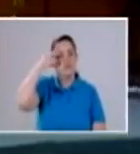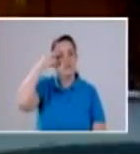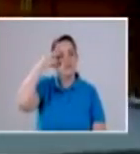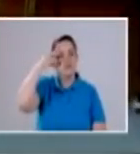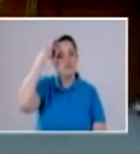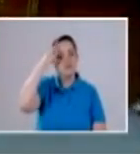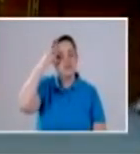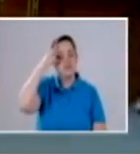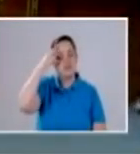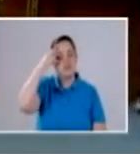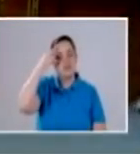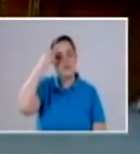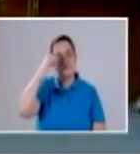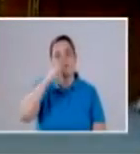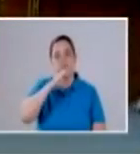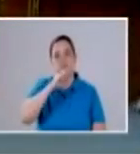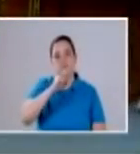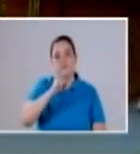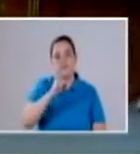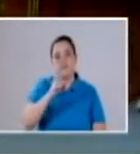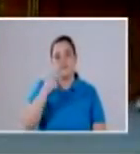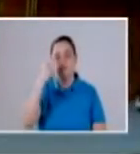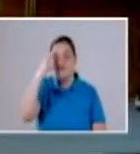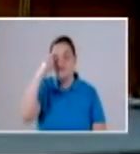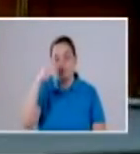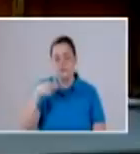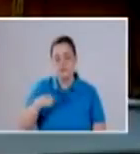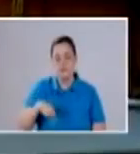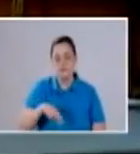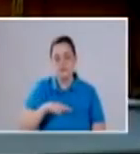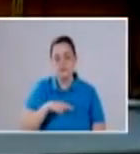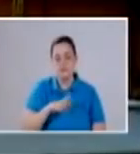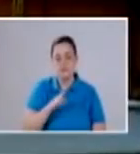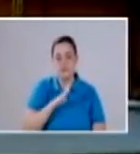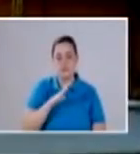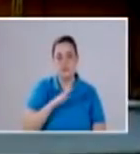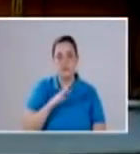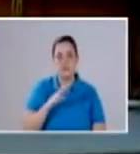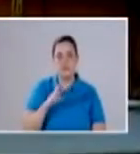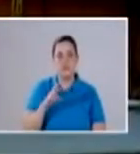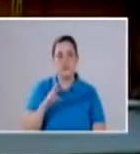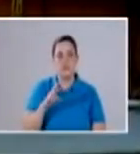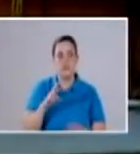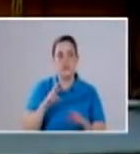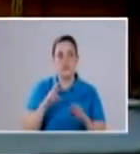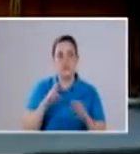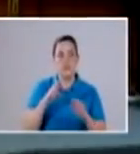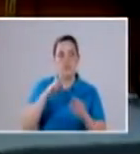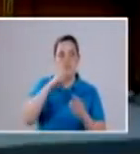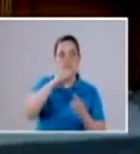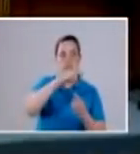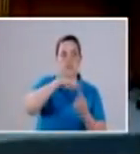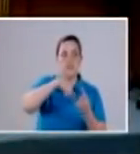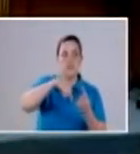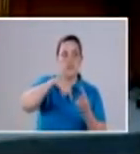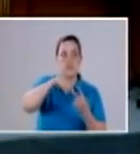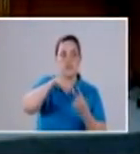es un día cuando nosotros tuvimos una convención en una compañía de que trabajé